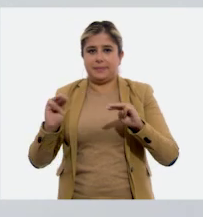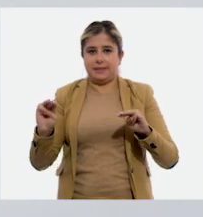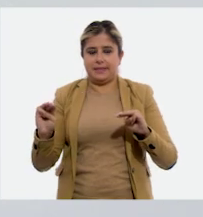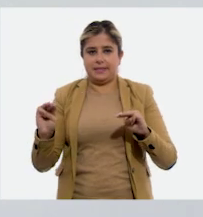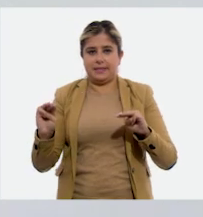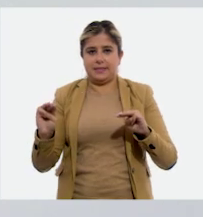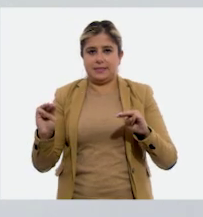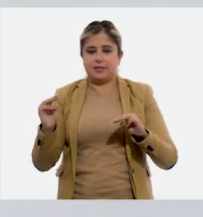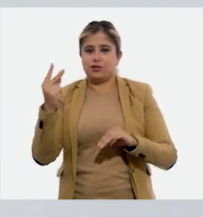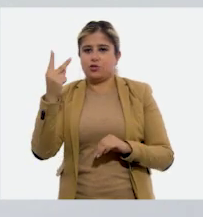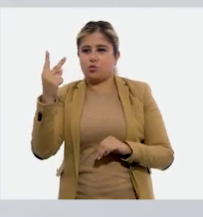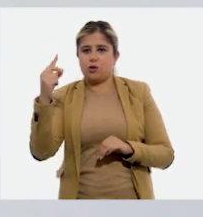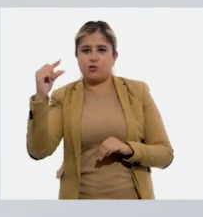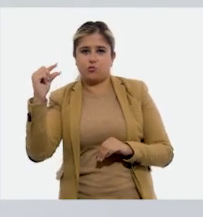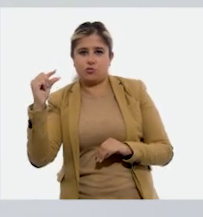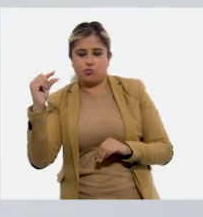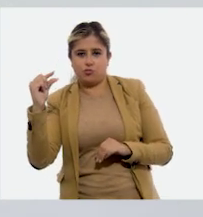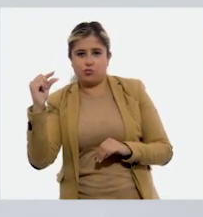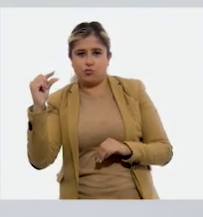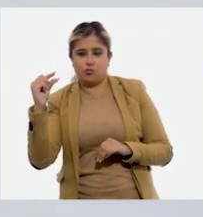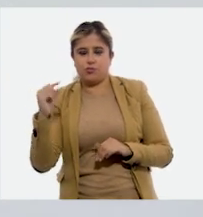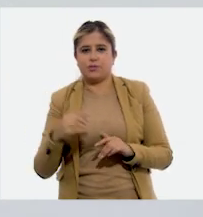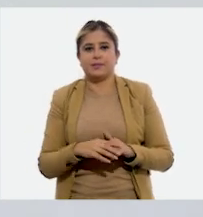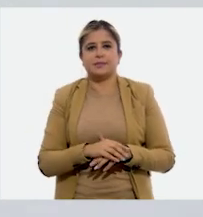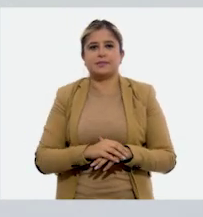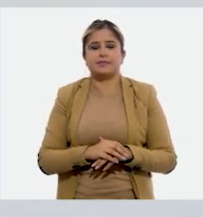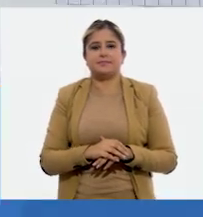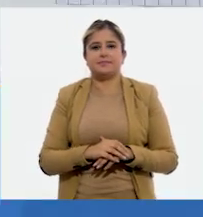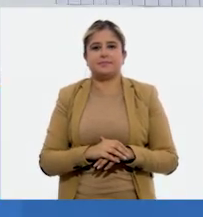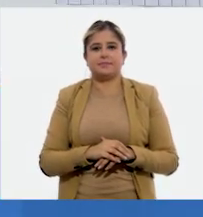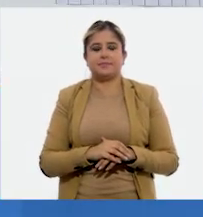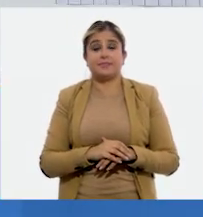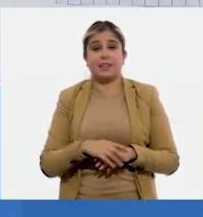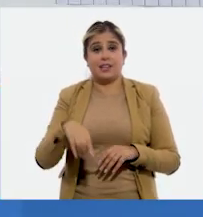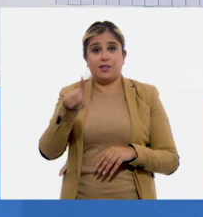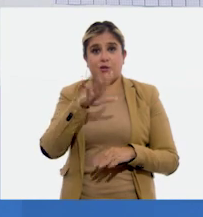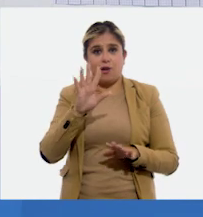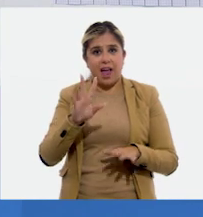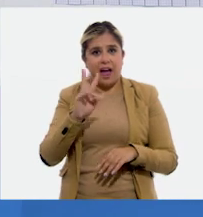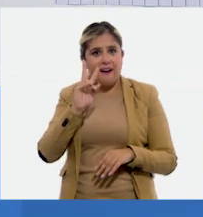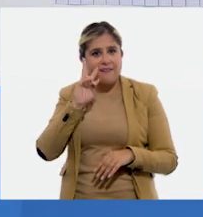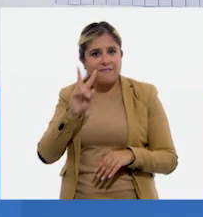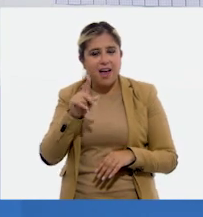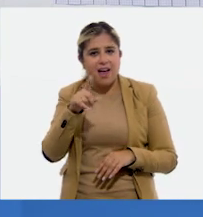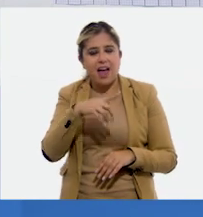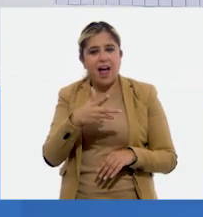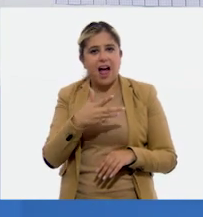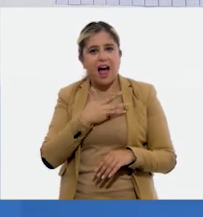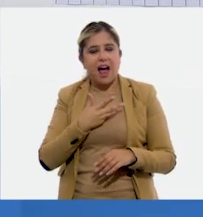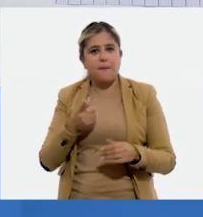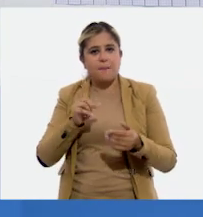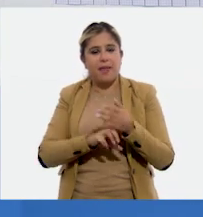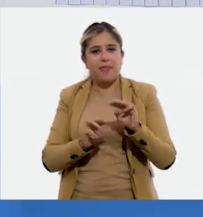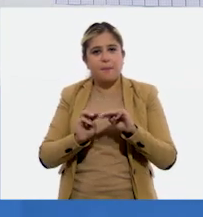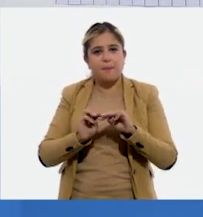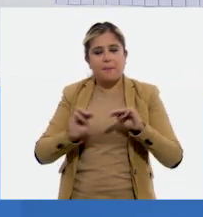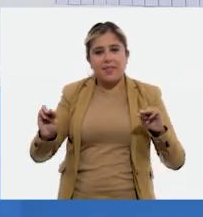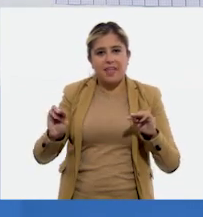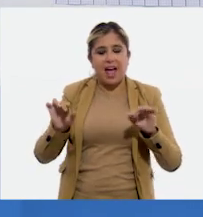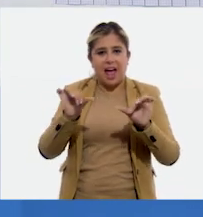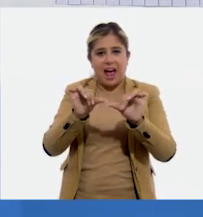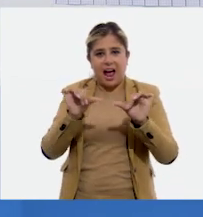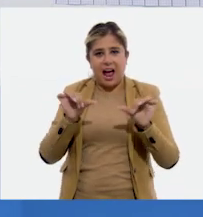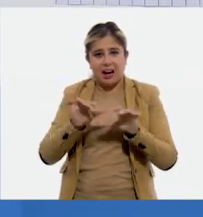metros cuadrados. Como pueden ver, ya tenemos la medida del área